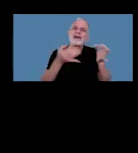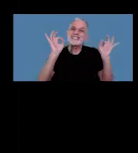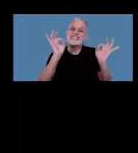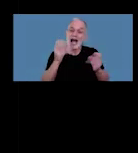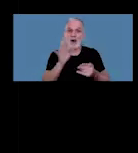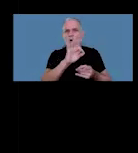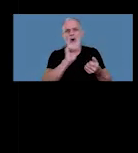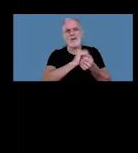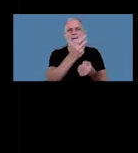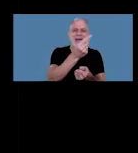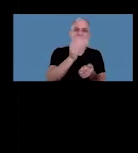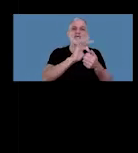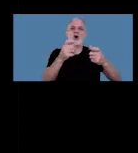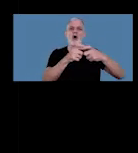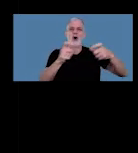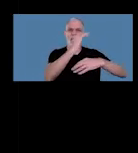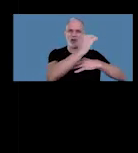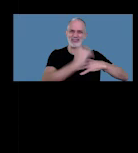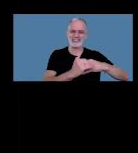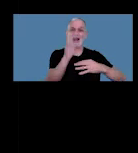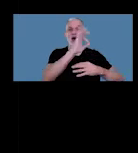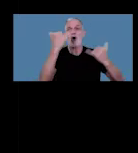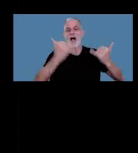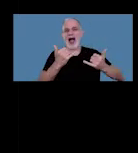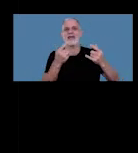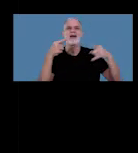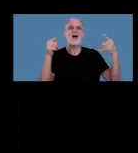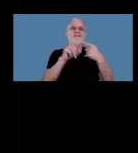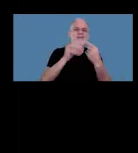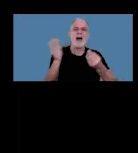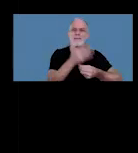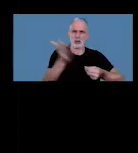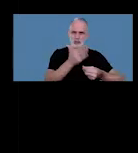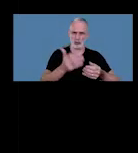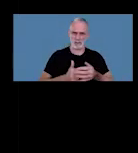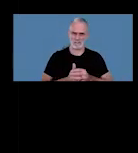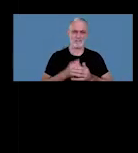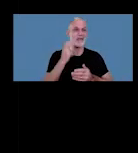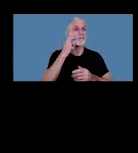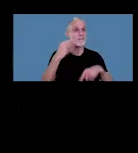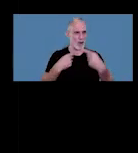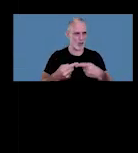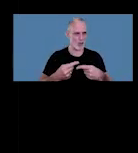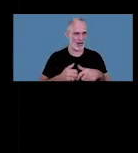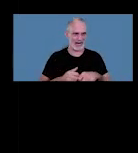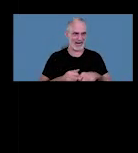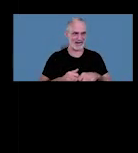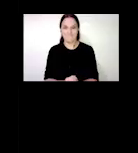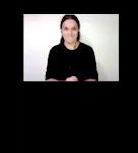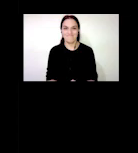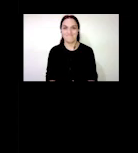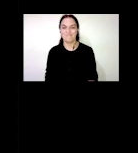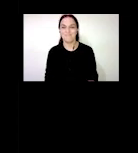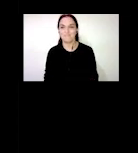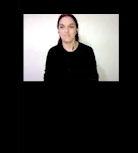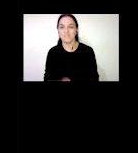en pesos, cotizar y tener fin productivo la emisión. Entonces, si se encuentran grabadas porque no